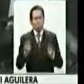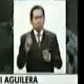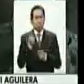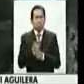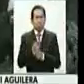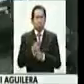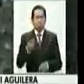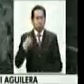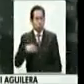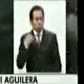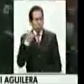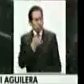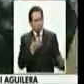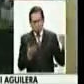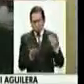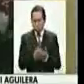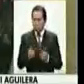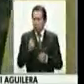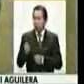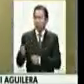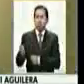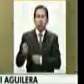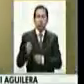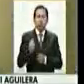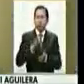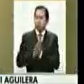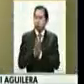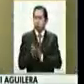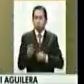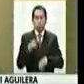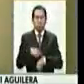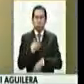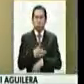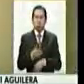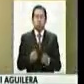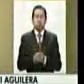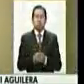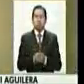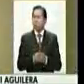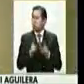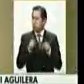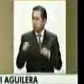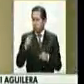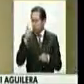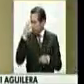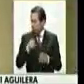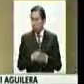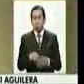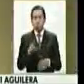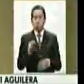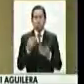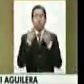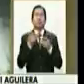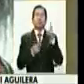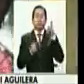nuestro llamado y sofocaron el incendio en muy poco tiempo. ¿Y alguna persona herida quizás resultó? No, gracias a Dios no hay